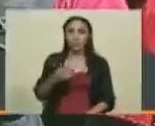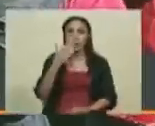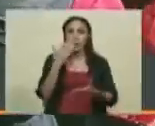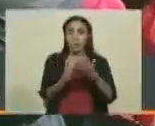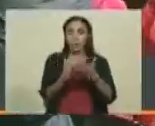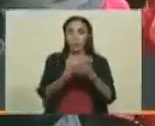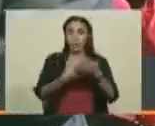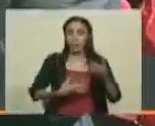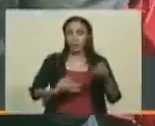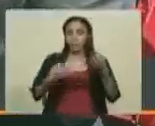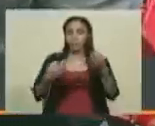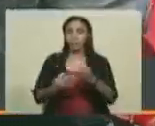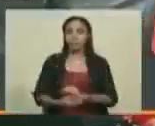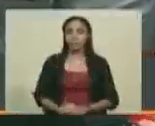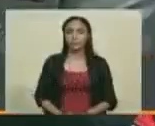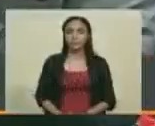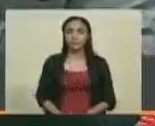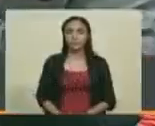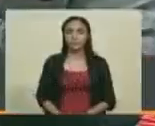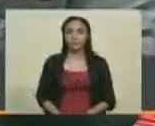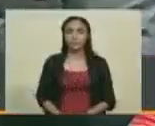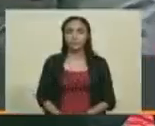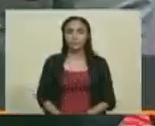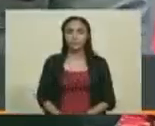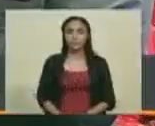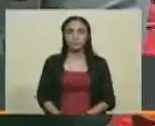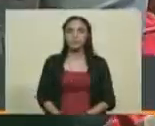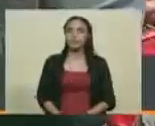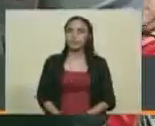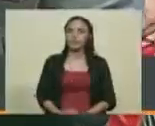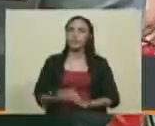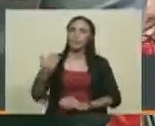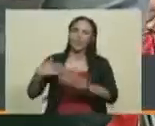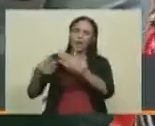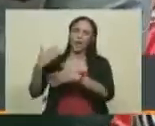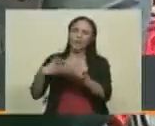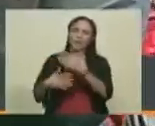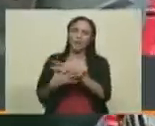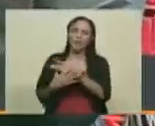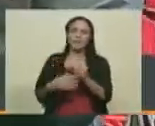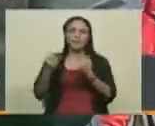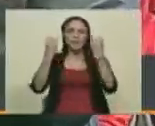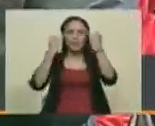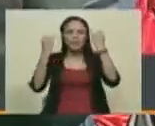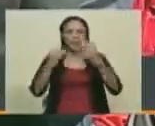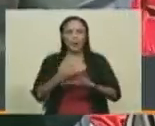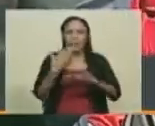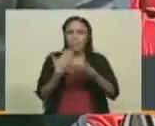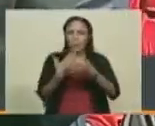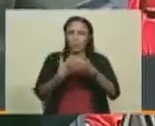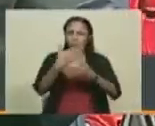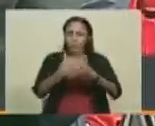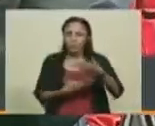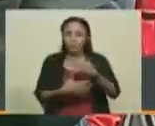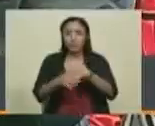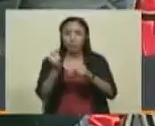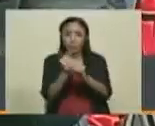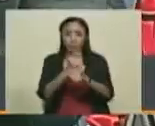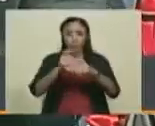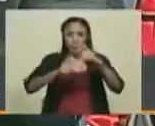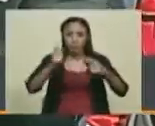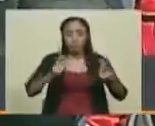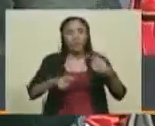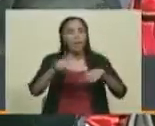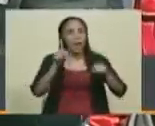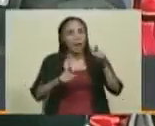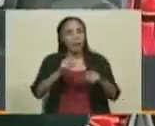propuestas fueron recogidas desde la cosmovisión operacional de los trabajadores que están en los sitios